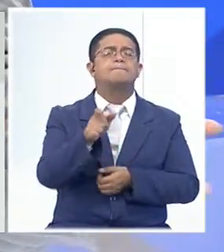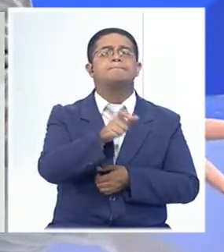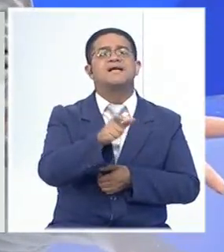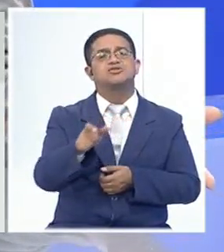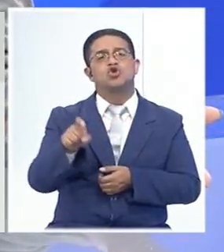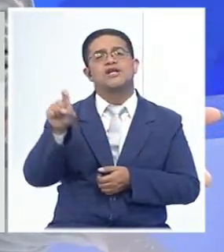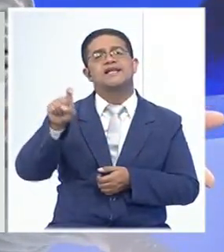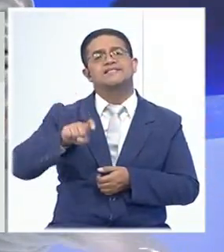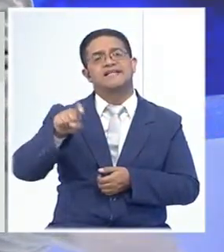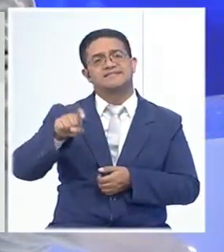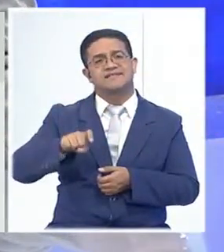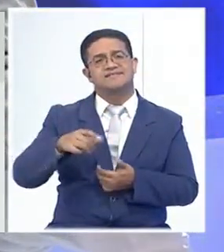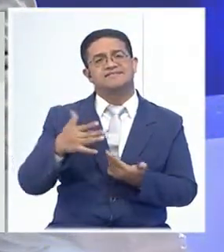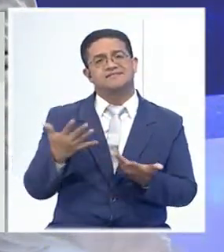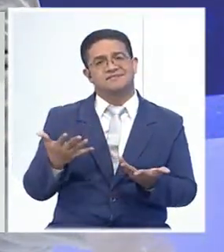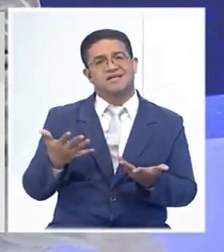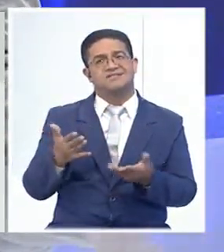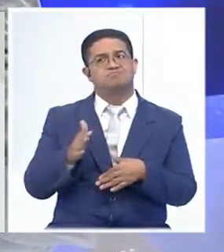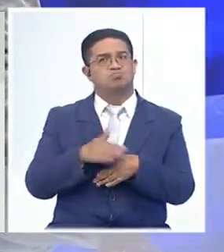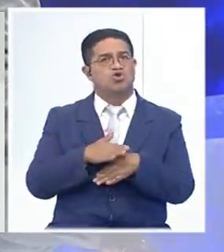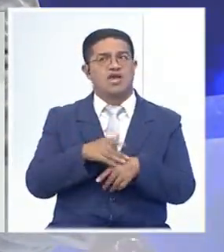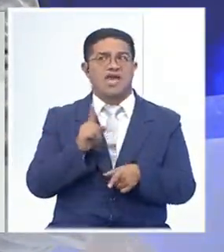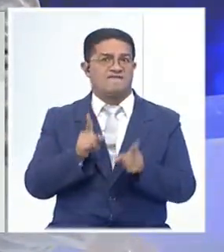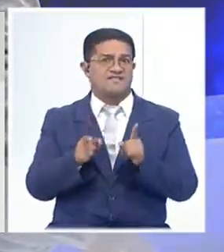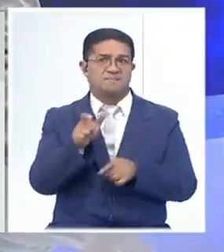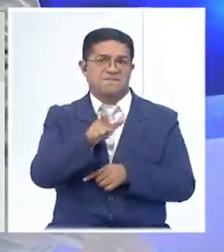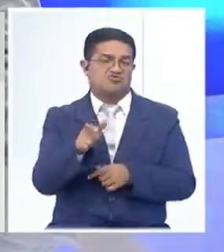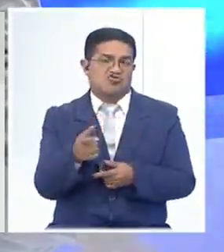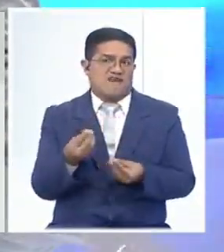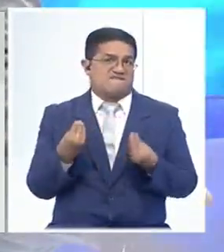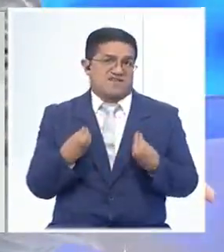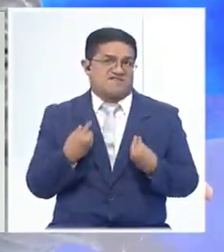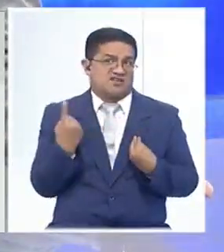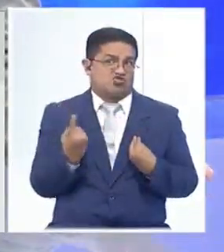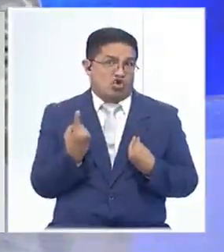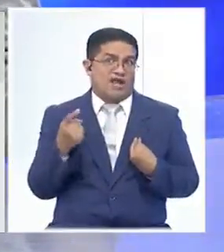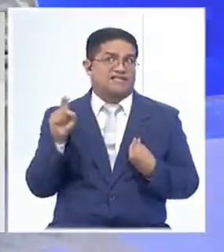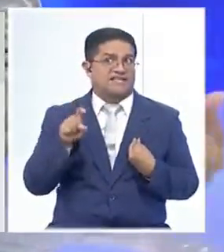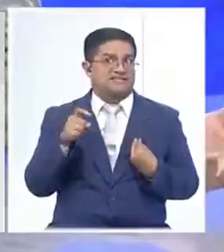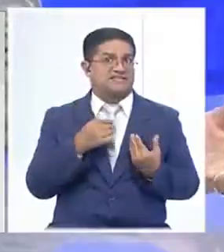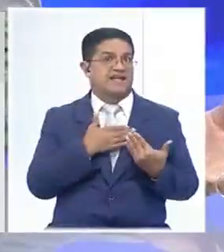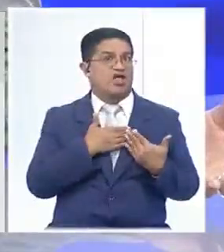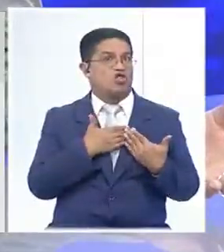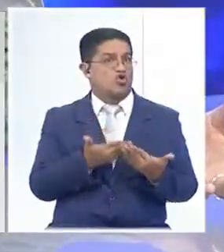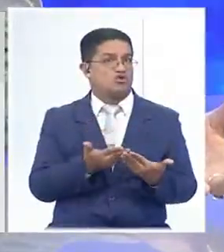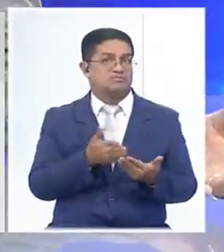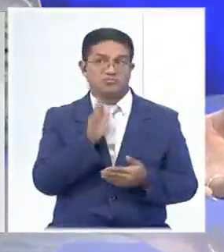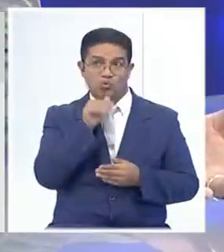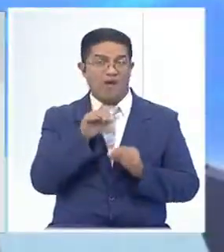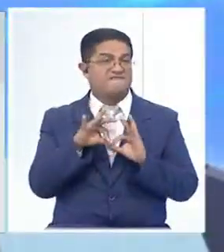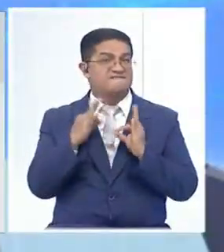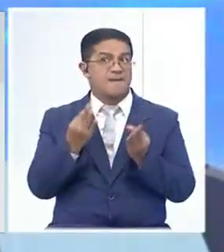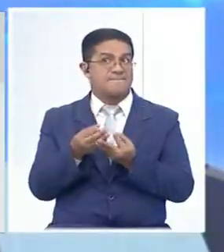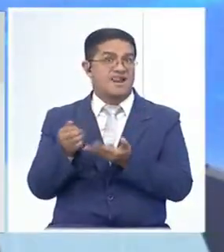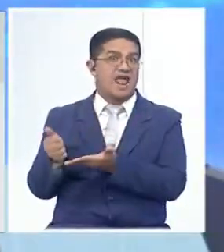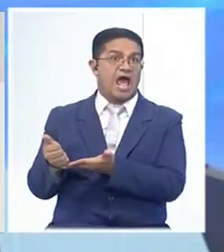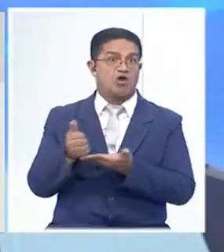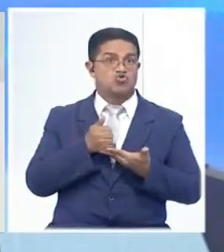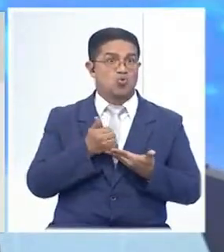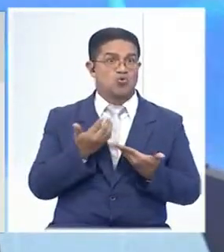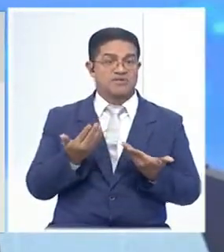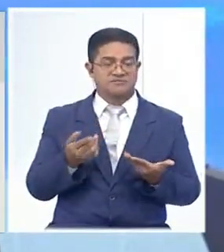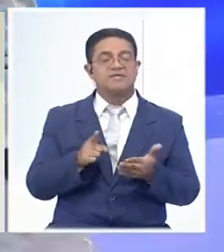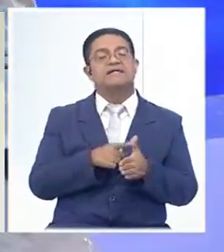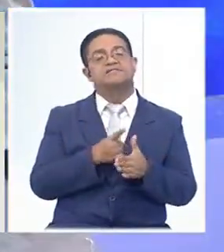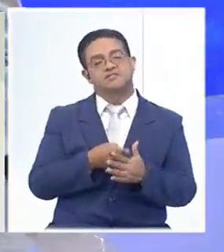pueden estar solas en una parte de Venezuela y necesiten esa donación y no tengan personas cercanas que lo puedan hacer. Entonces